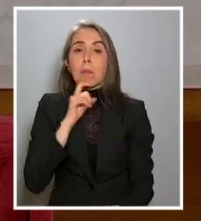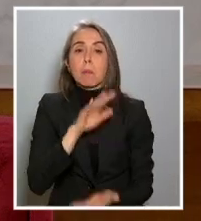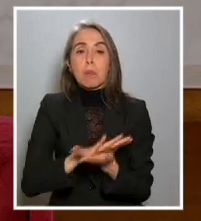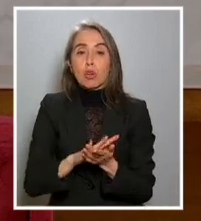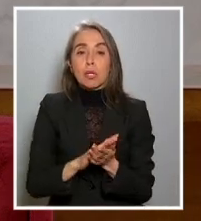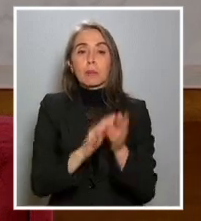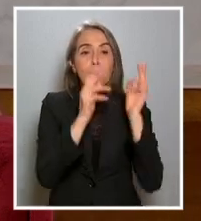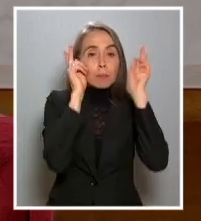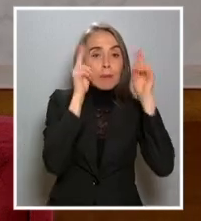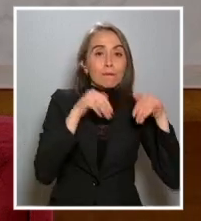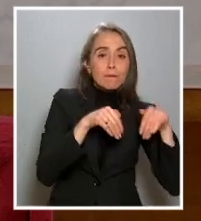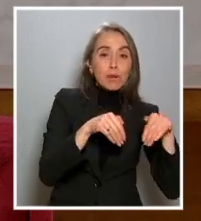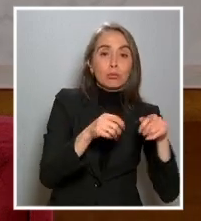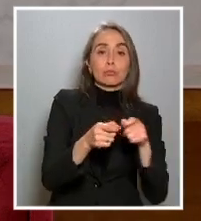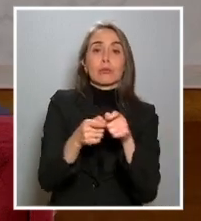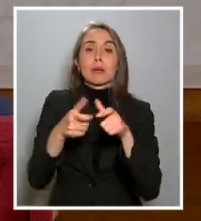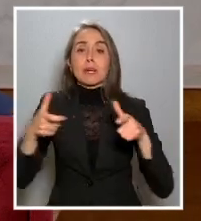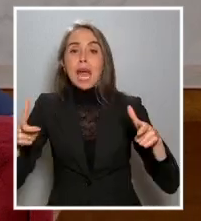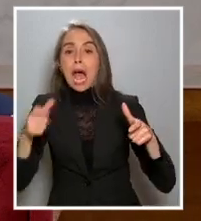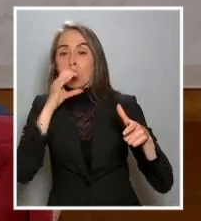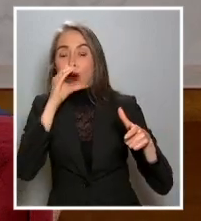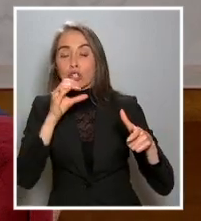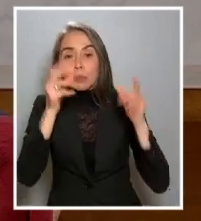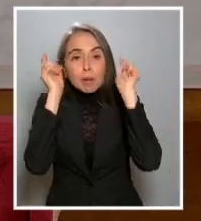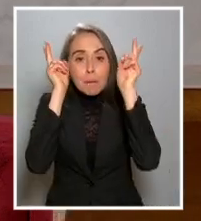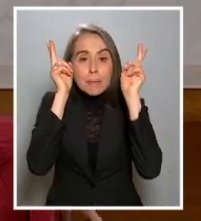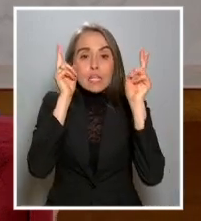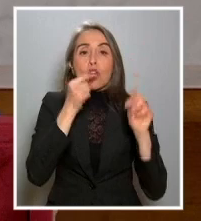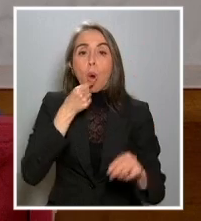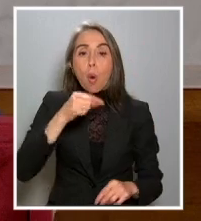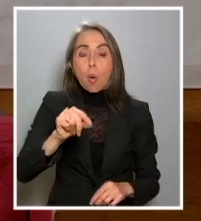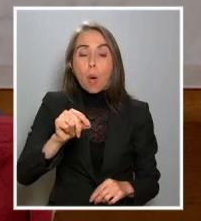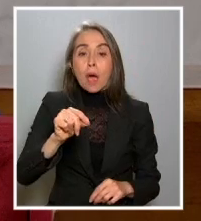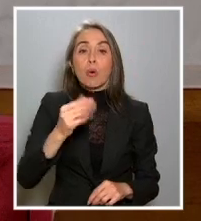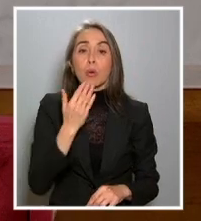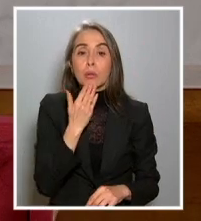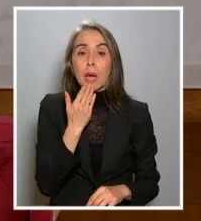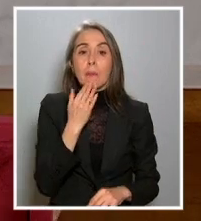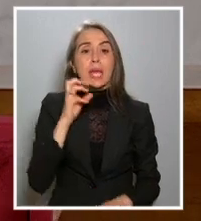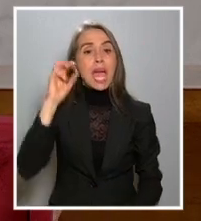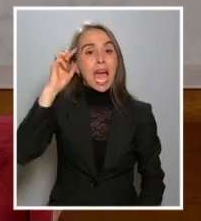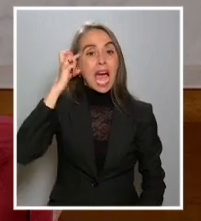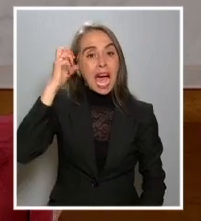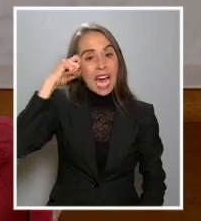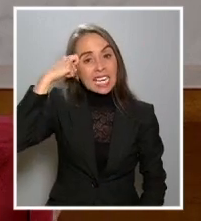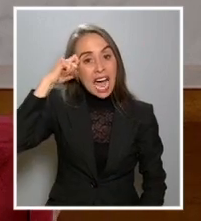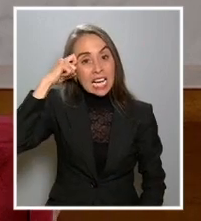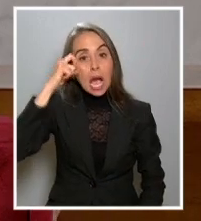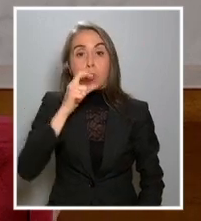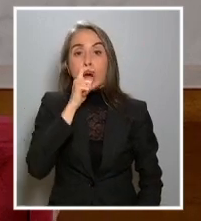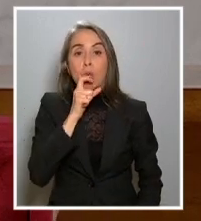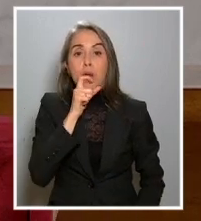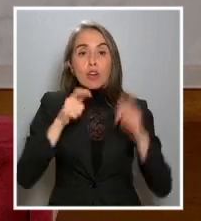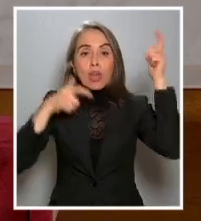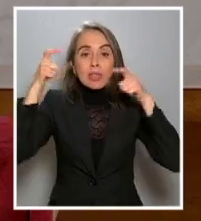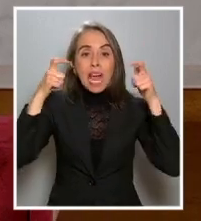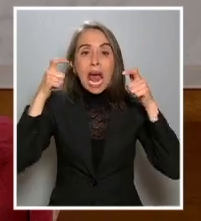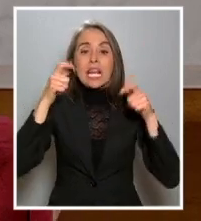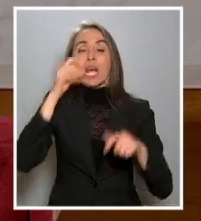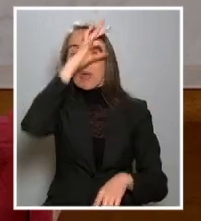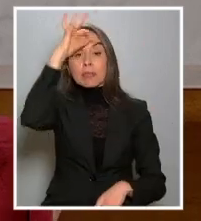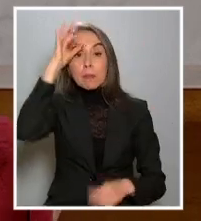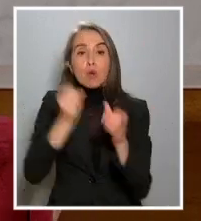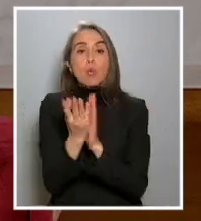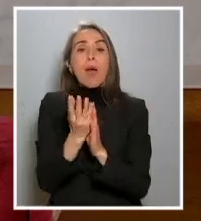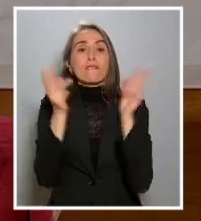del transporte público en el Gran Concepción y a las que prontamente se sumarán Rancagua, Curicó, Talca y Temuco, para fijar